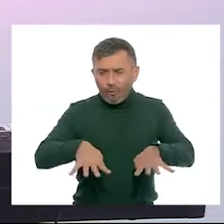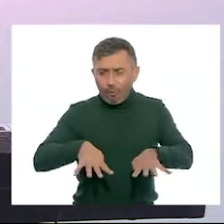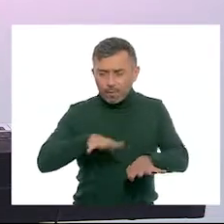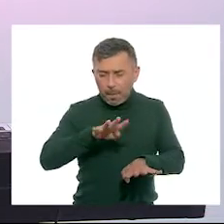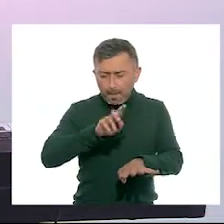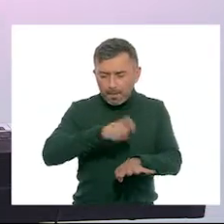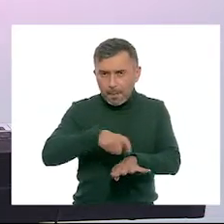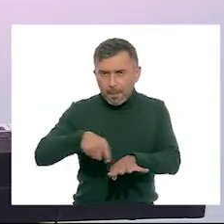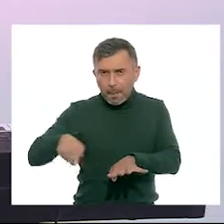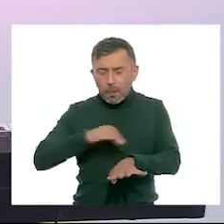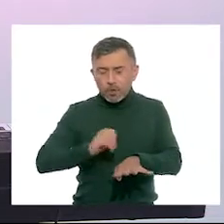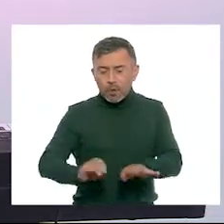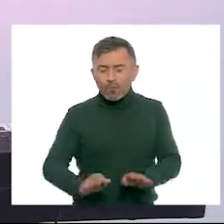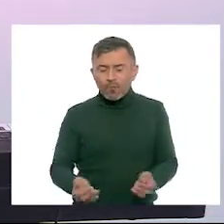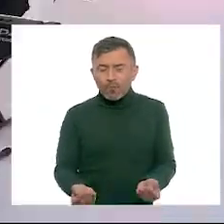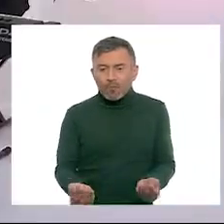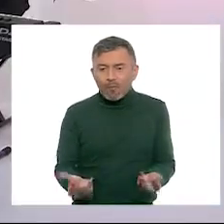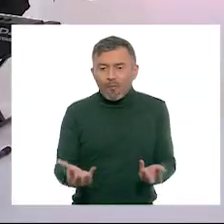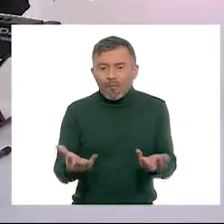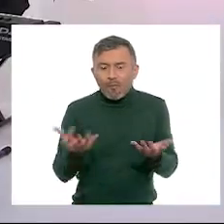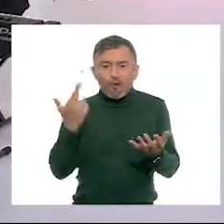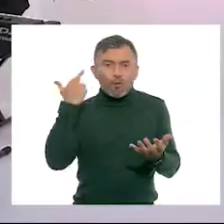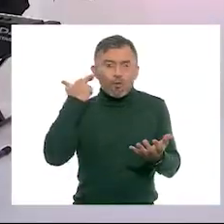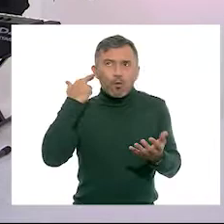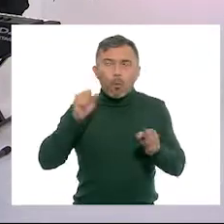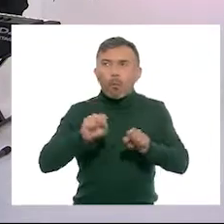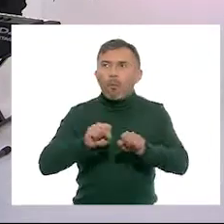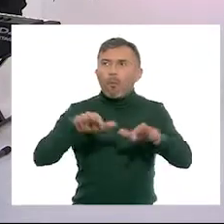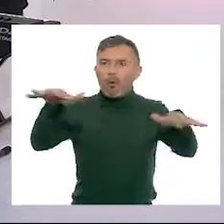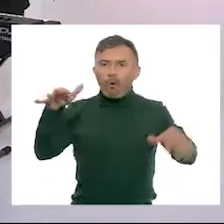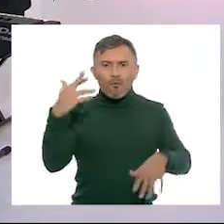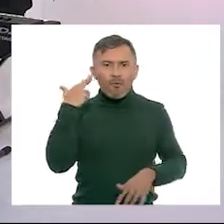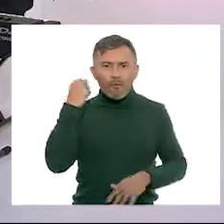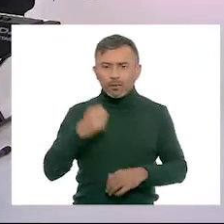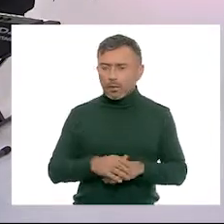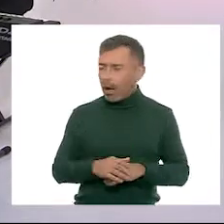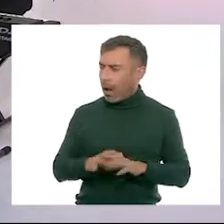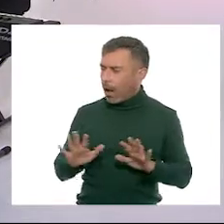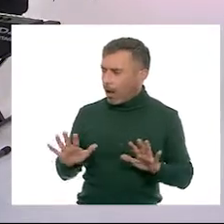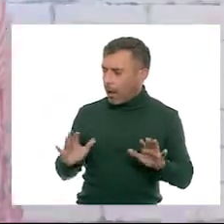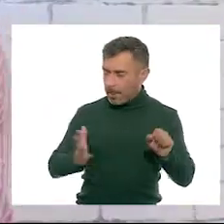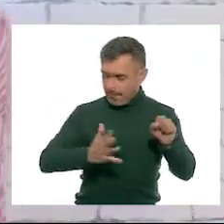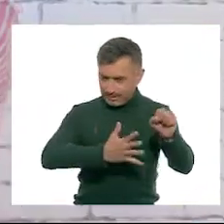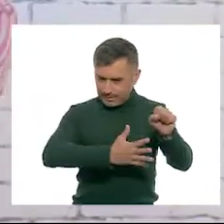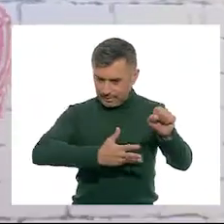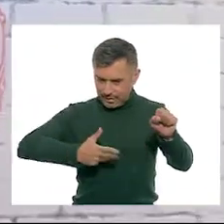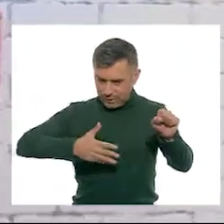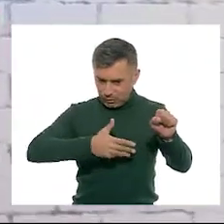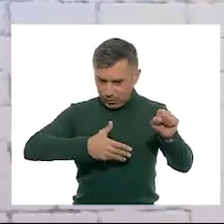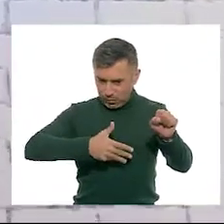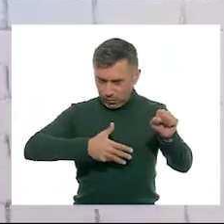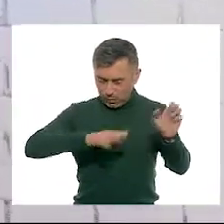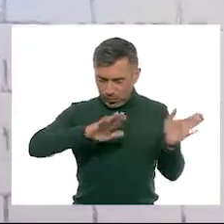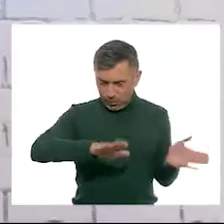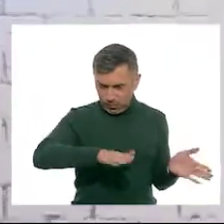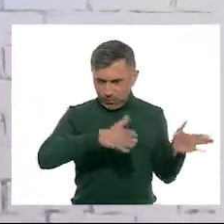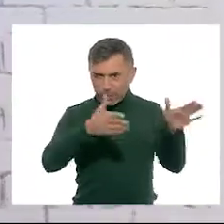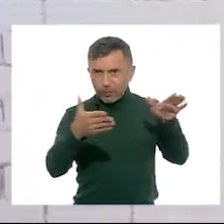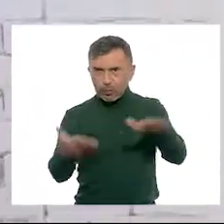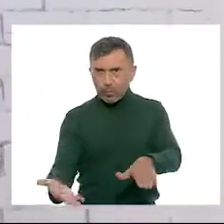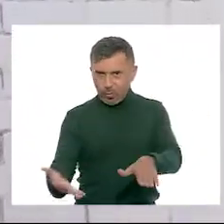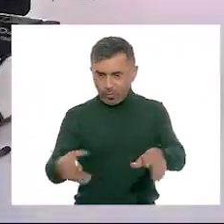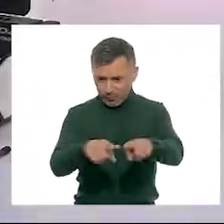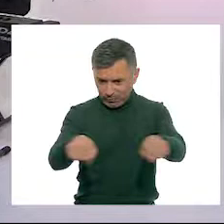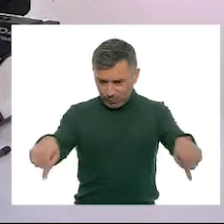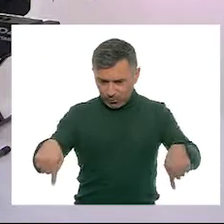a distancias muy lejanas. O sea, que para que yo lo entienda, agarro el arpa de Celso, lo tumbo, y entonces agarro un